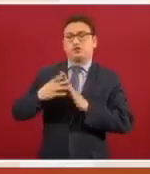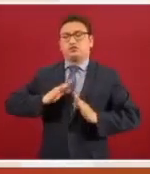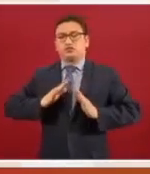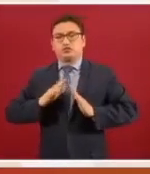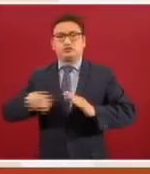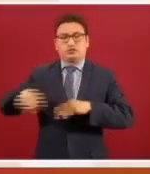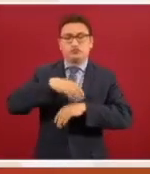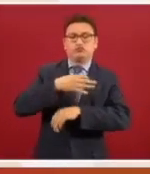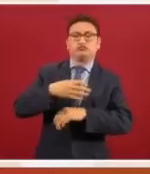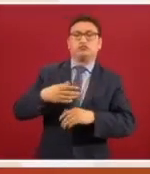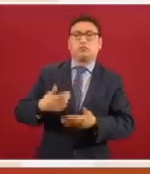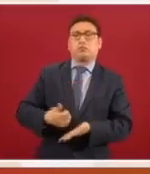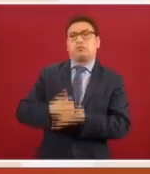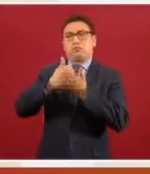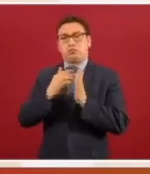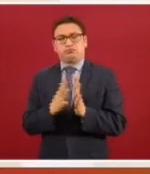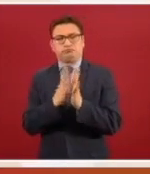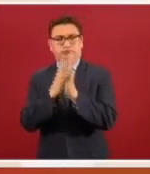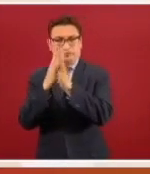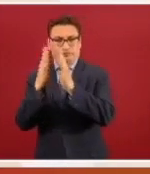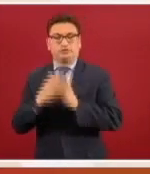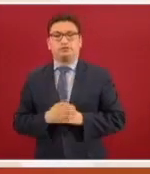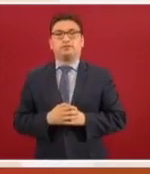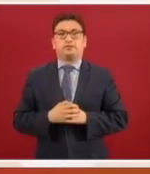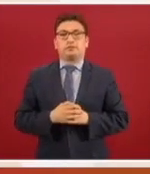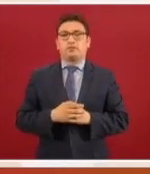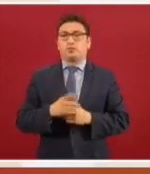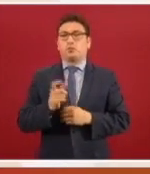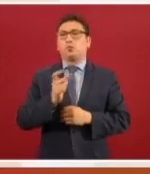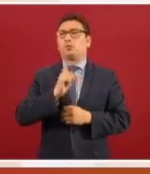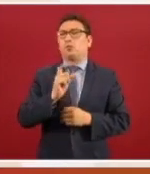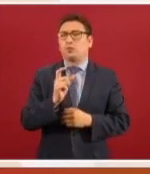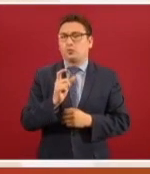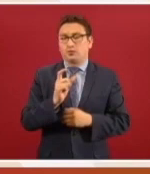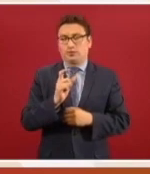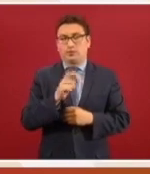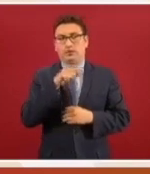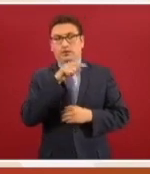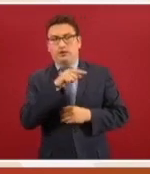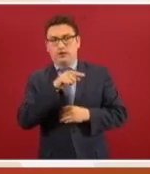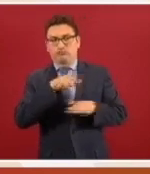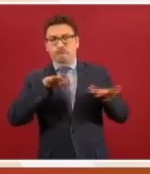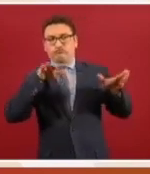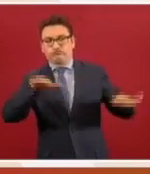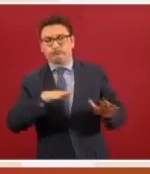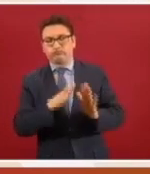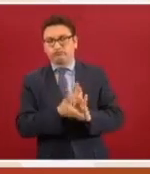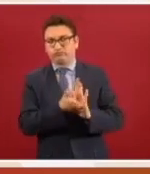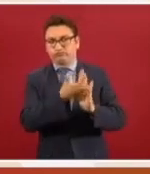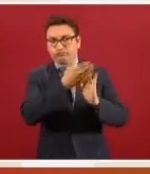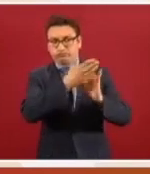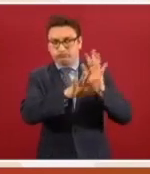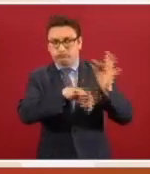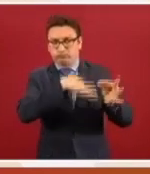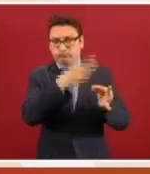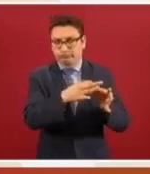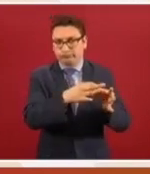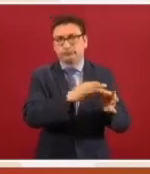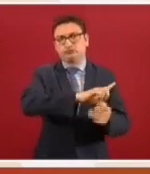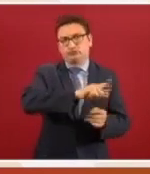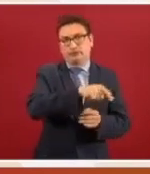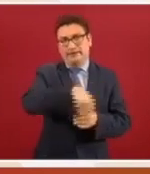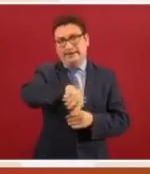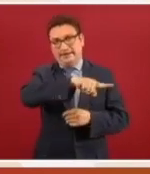militares, una vez que terminen la obra del Aeropuerto General Felipe